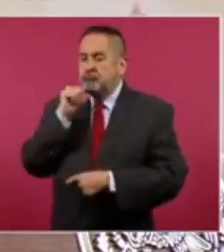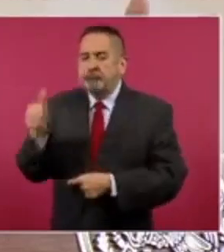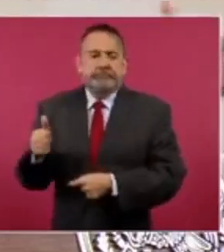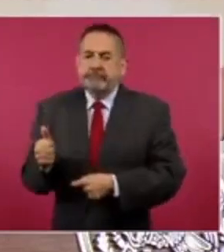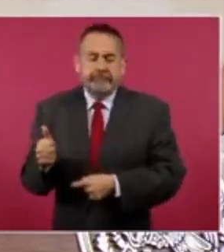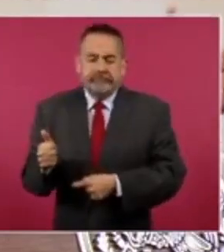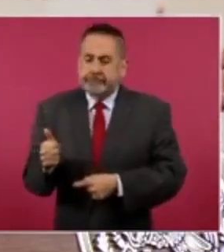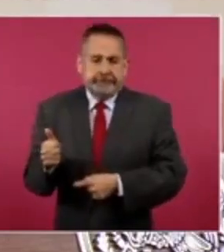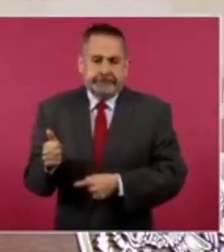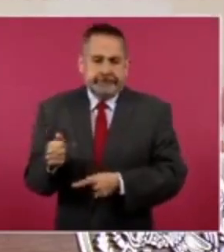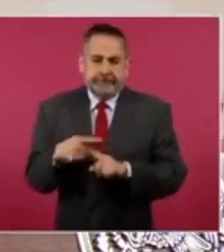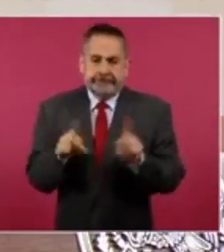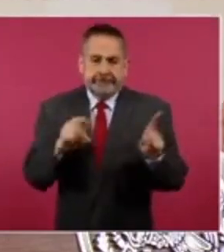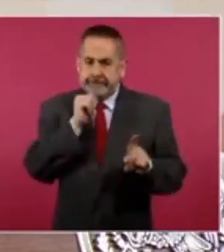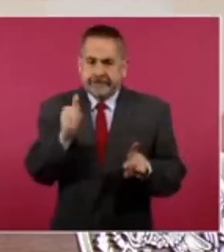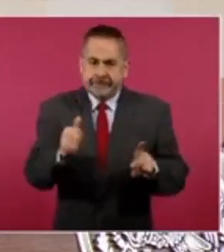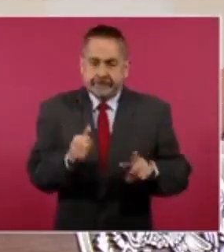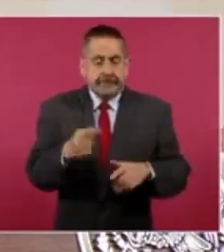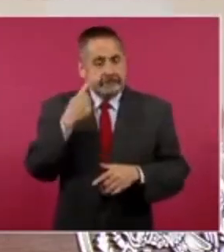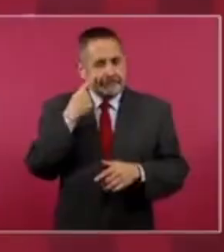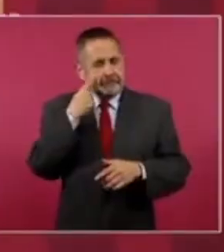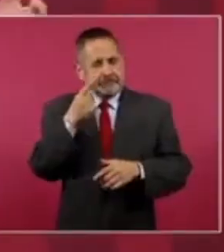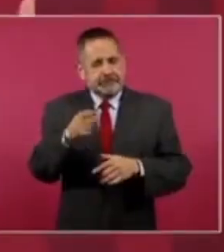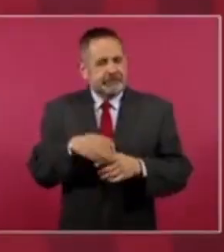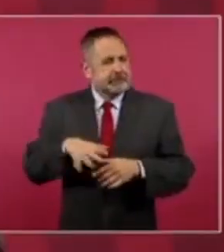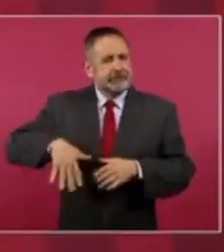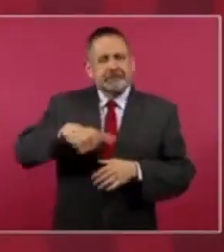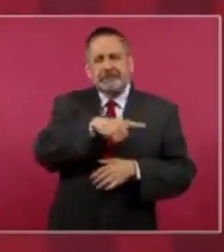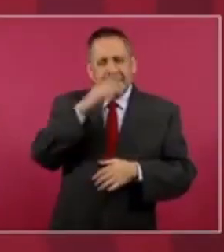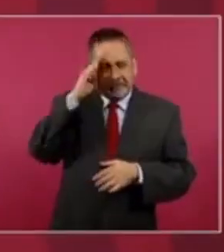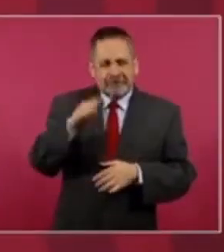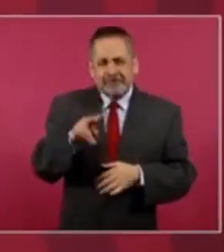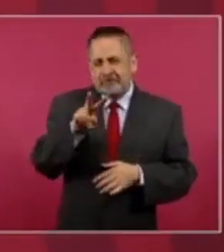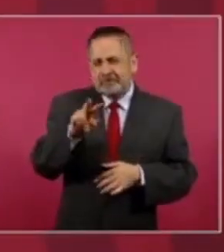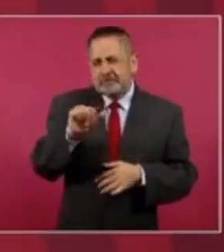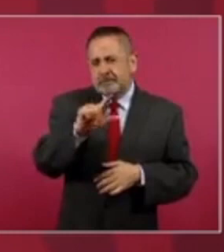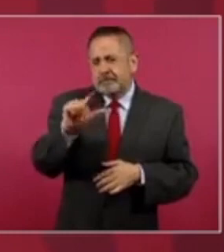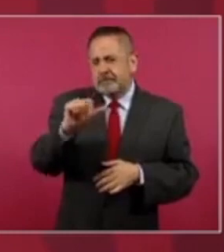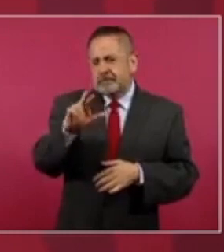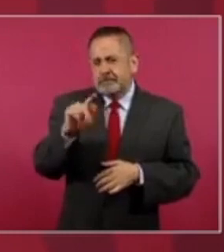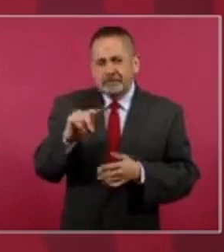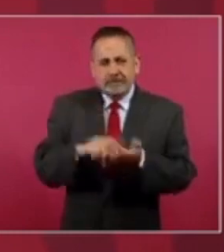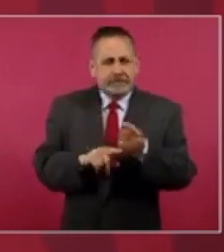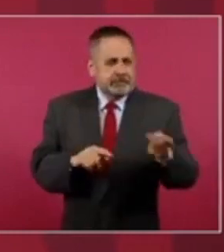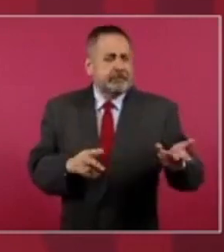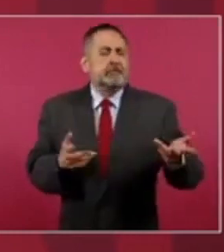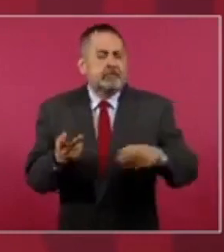Viendo ahora en el caso de este señor Vallarta, Israel Vallarta,